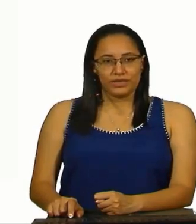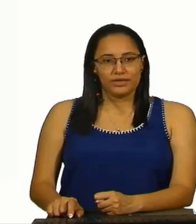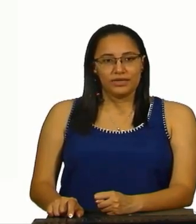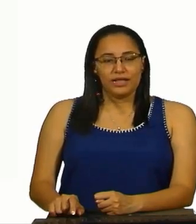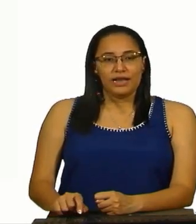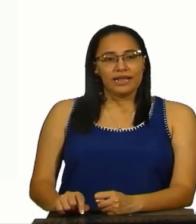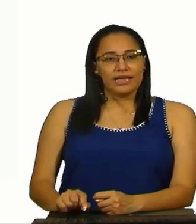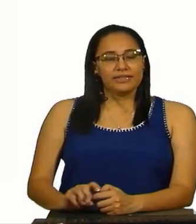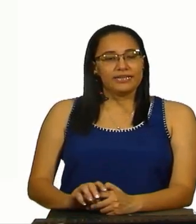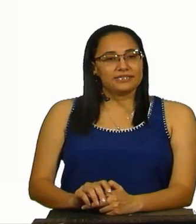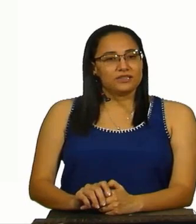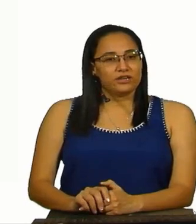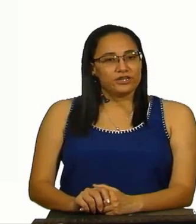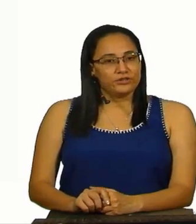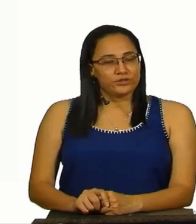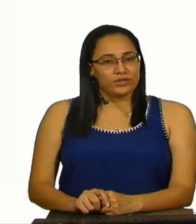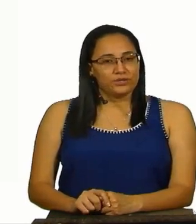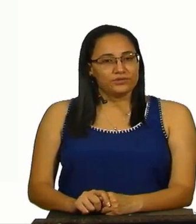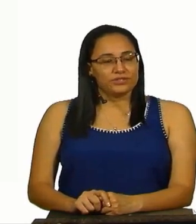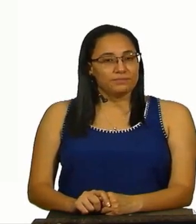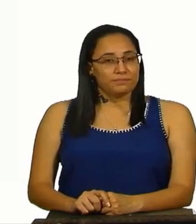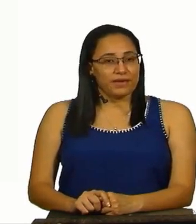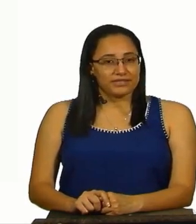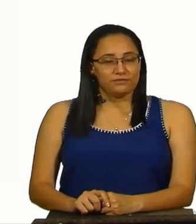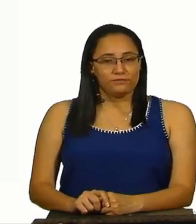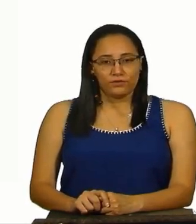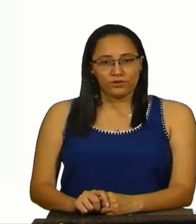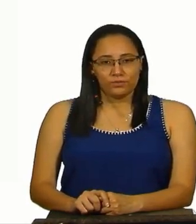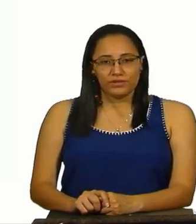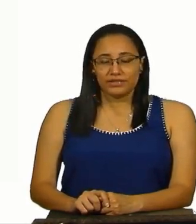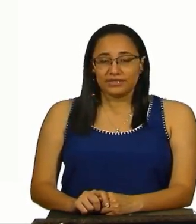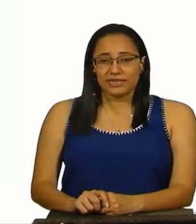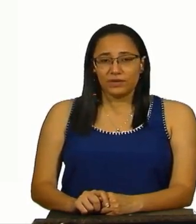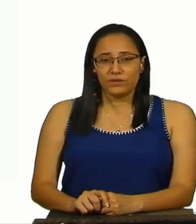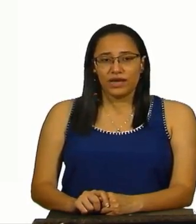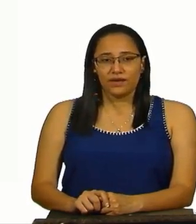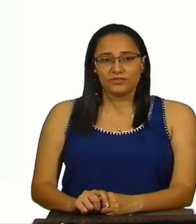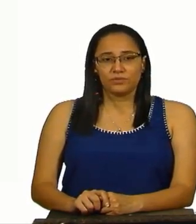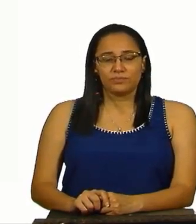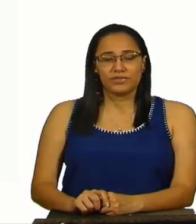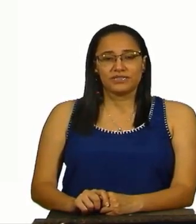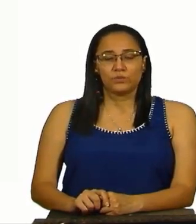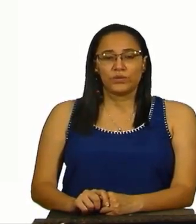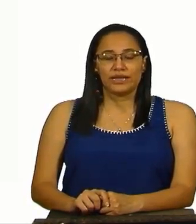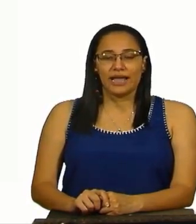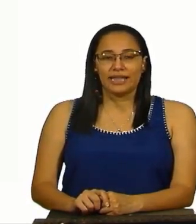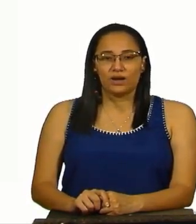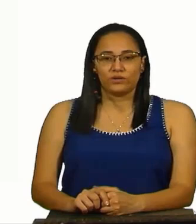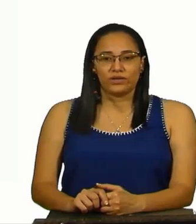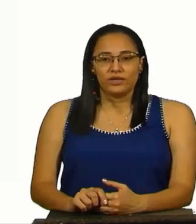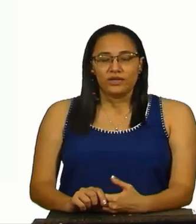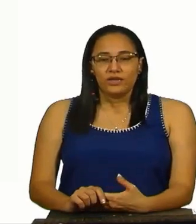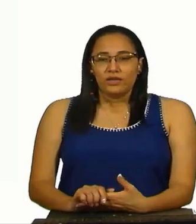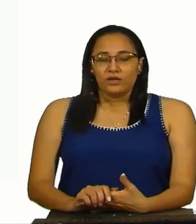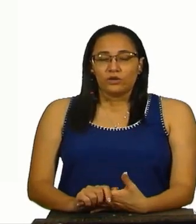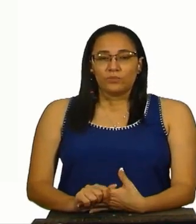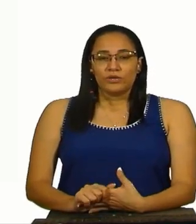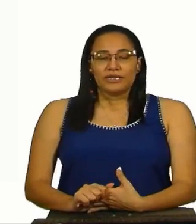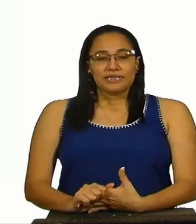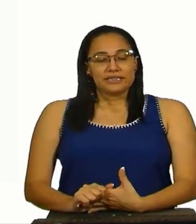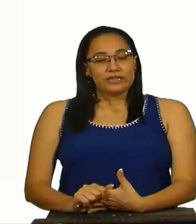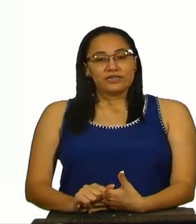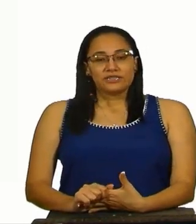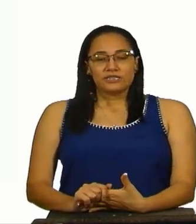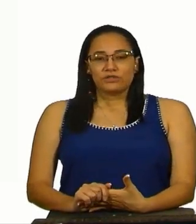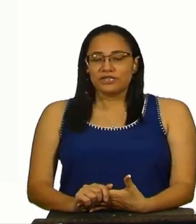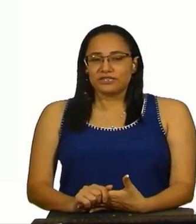Muy bien. Let is not usually used in passive form. In this case, we have to replace it with allowed. Como